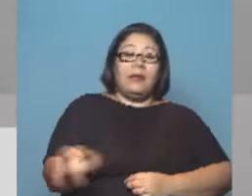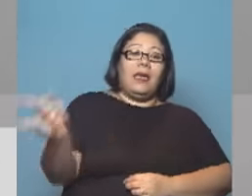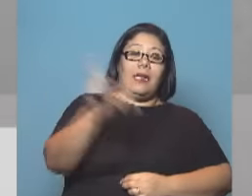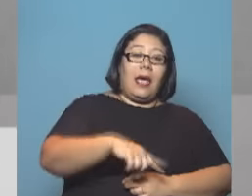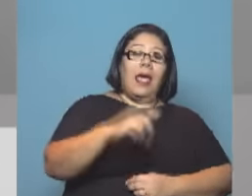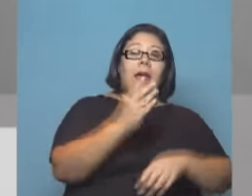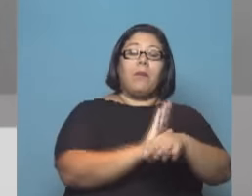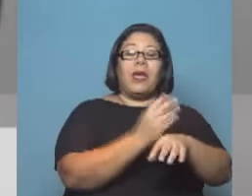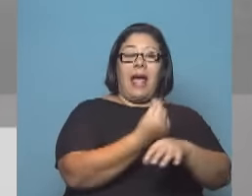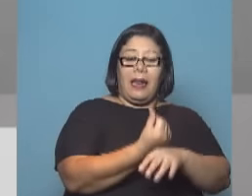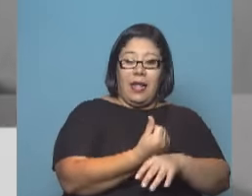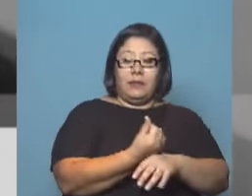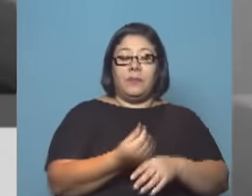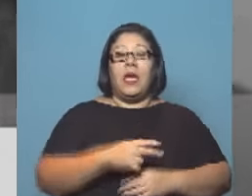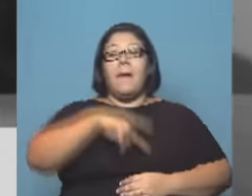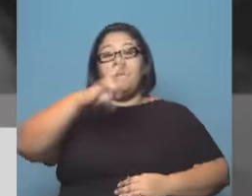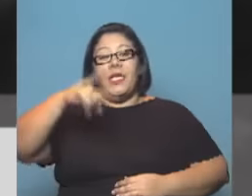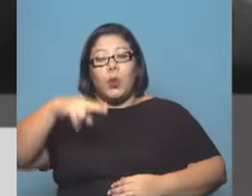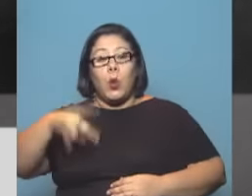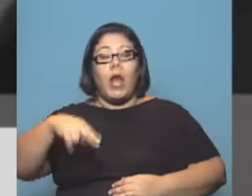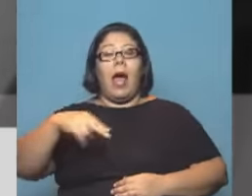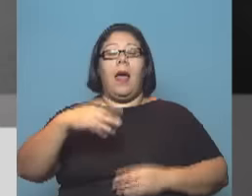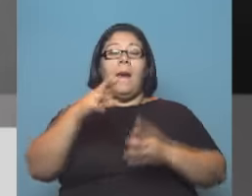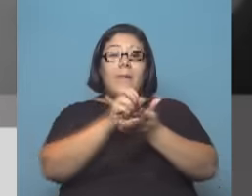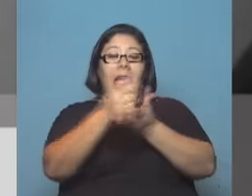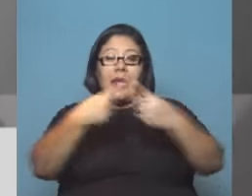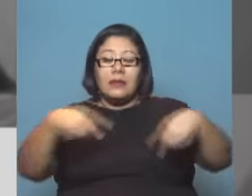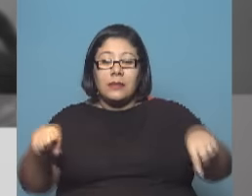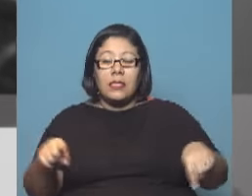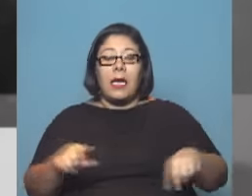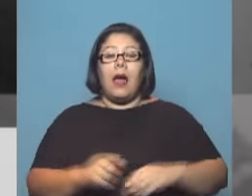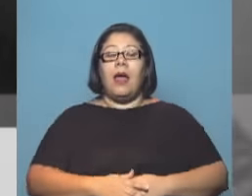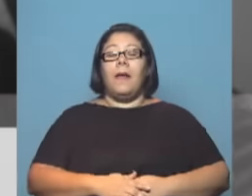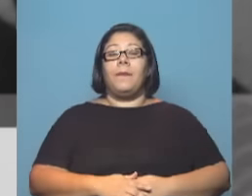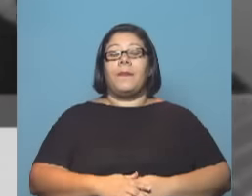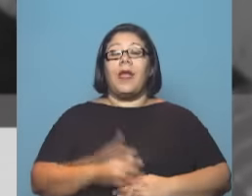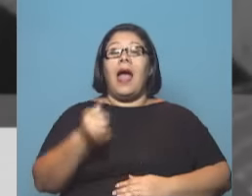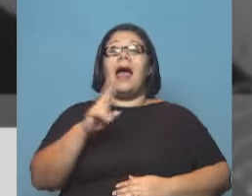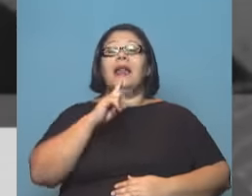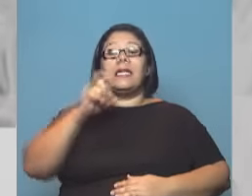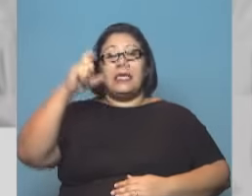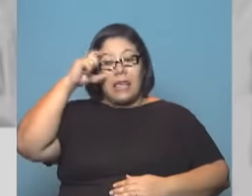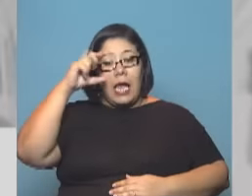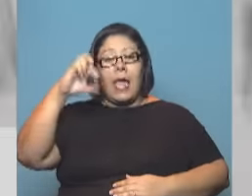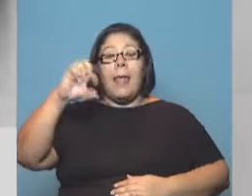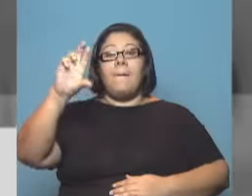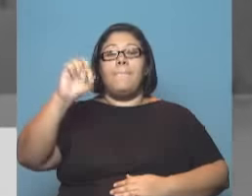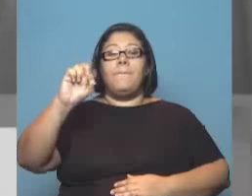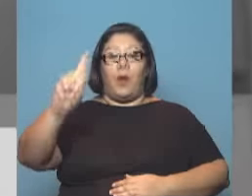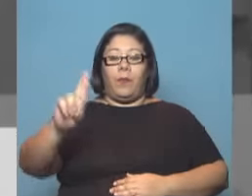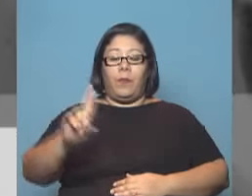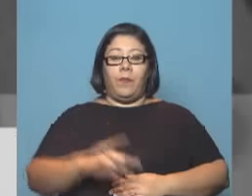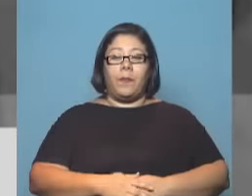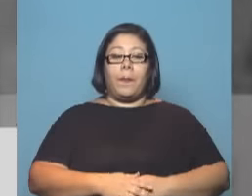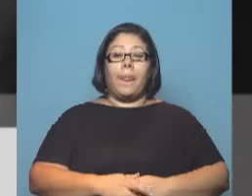del Ditela en la pintura y la plástica recibieron la influencia del pop art y su maestro Andy Warhol. Marta